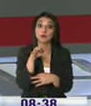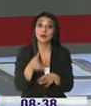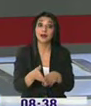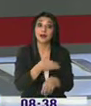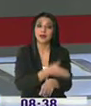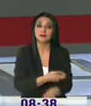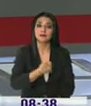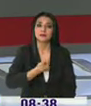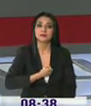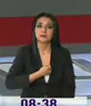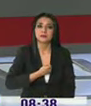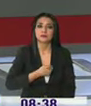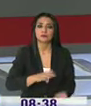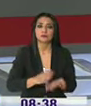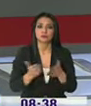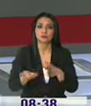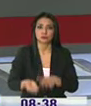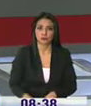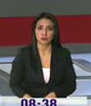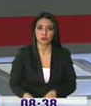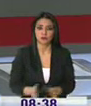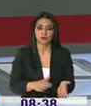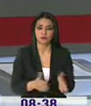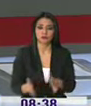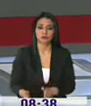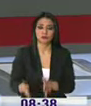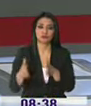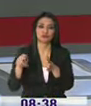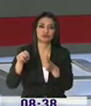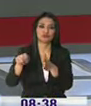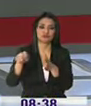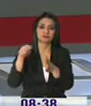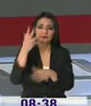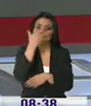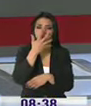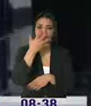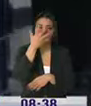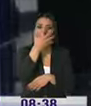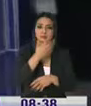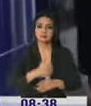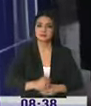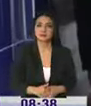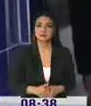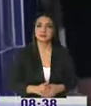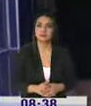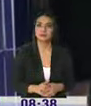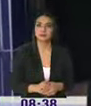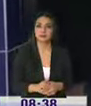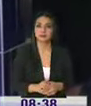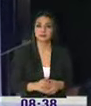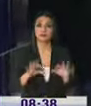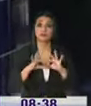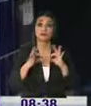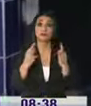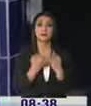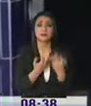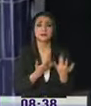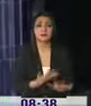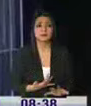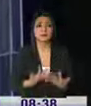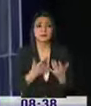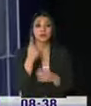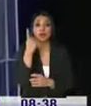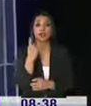habría suicidado. El cuerpo fue trasladado a la provincia de Esmeraldas. La espera que tenía esta familia desde hace